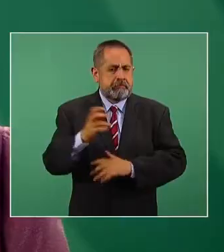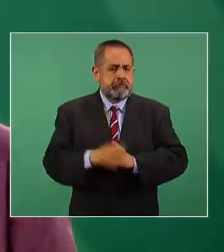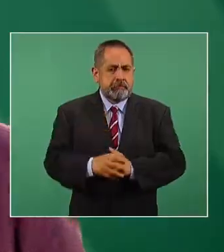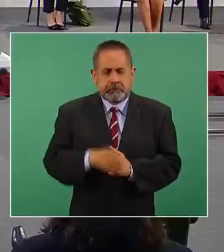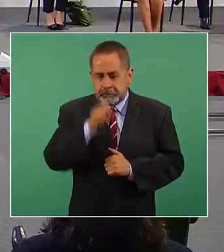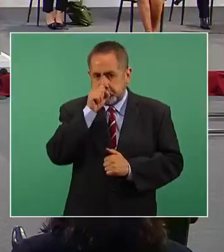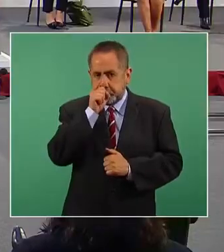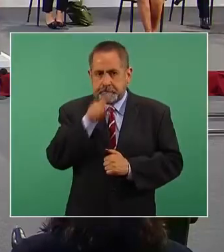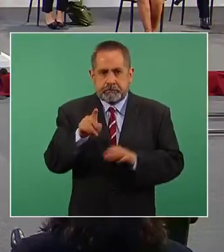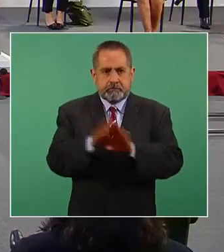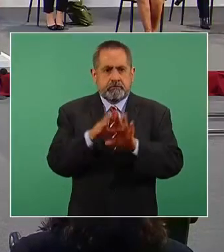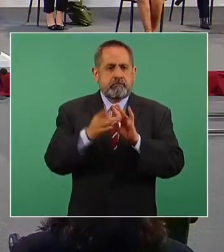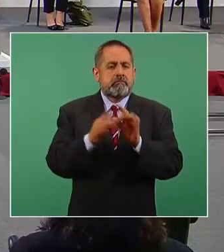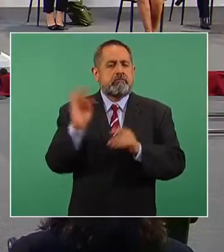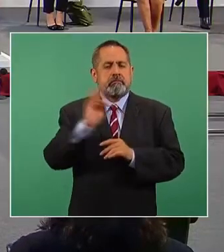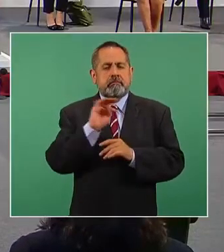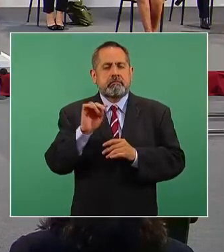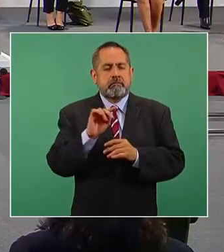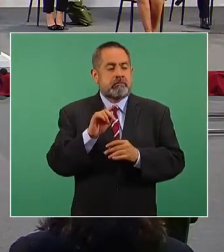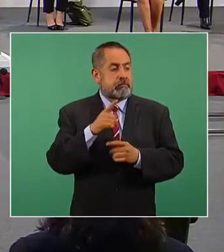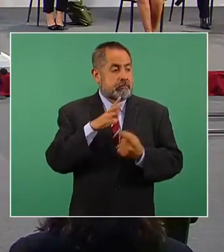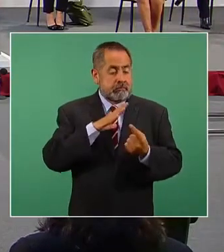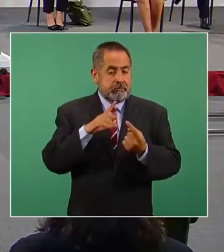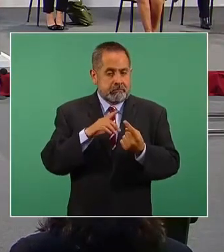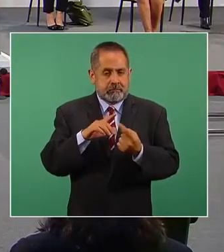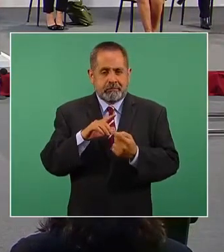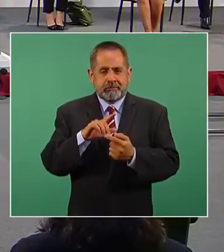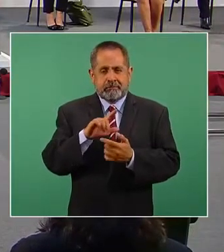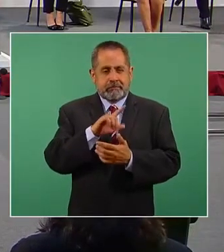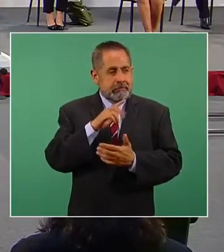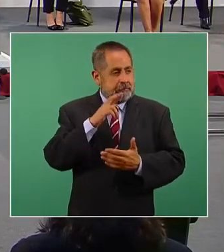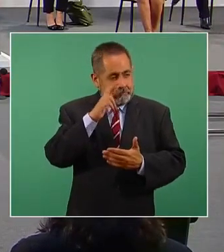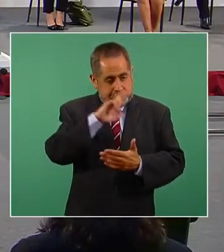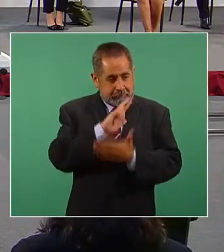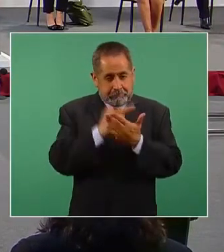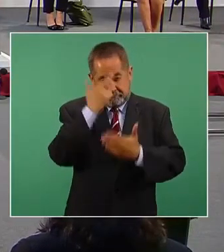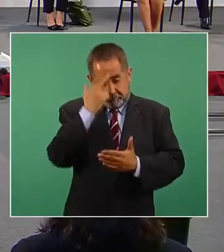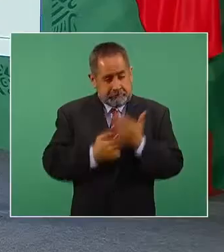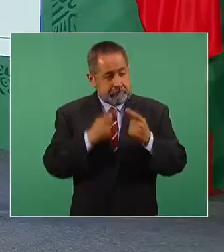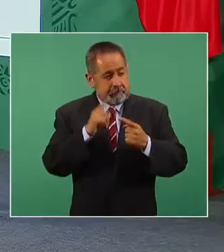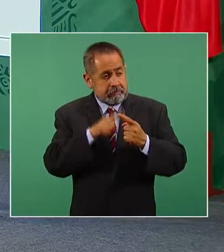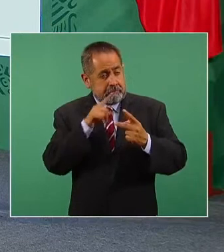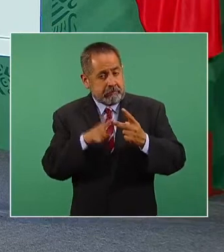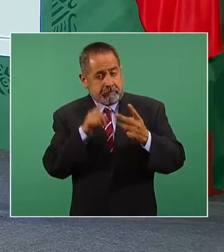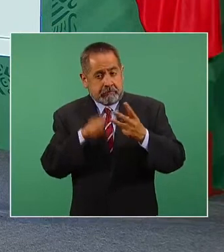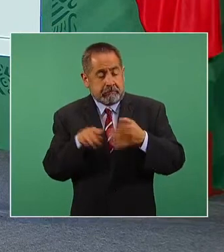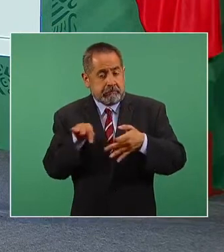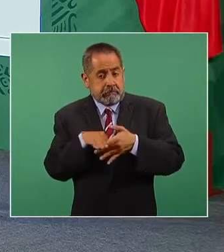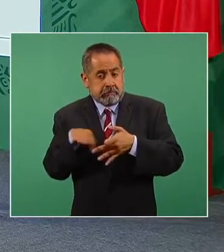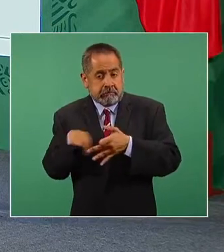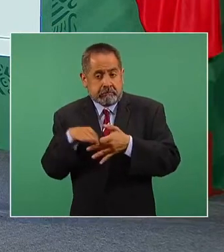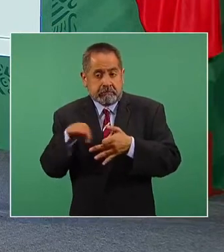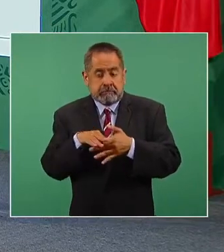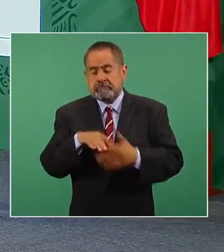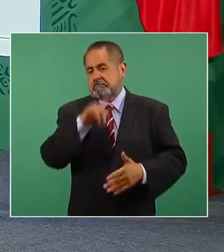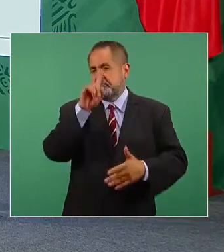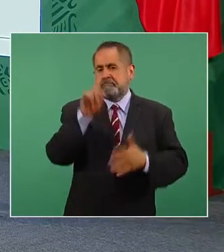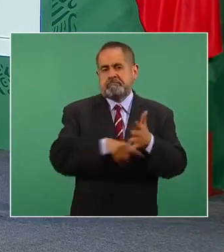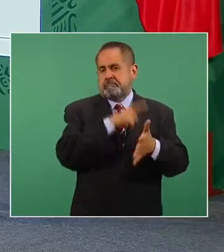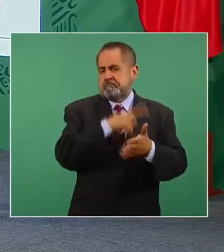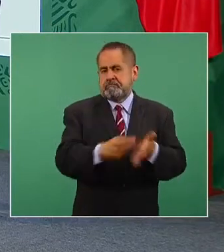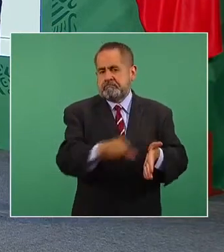también a quienes incurran en 3 faltas consecutivas. dentro del periodo